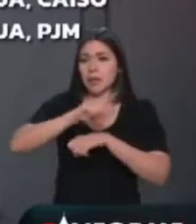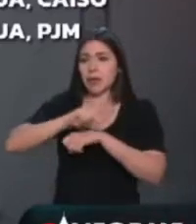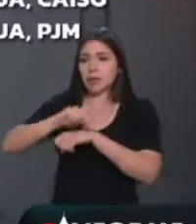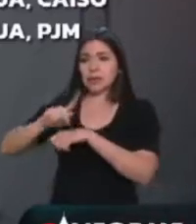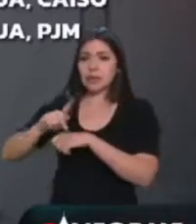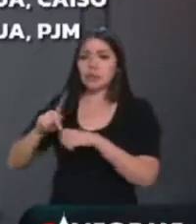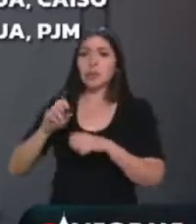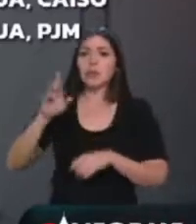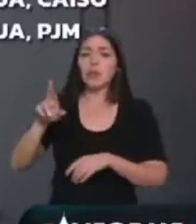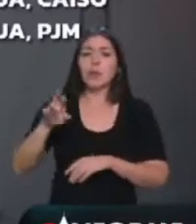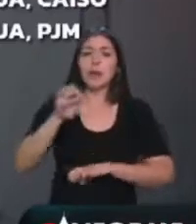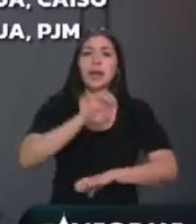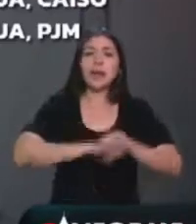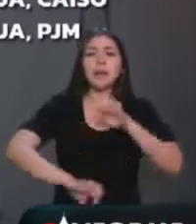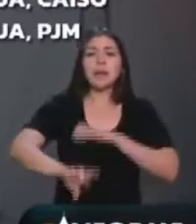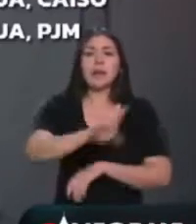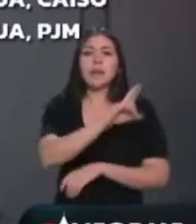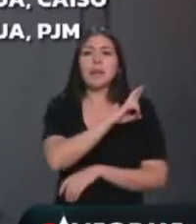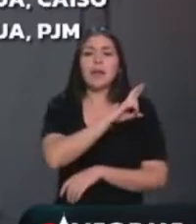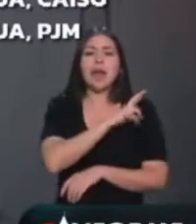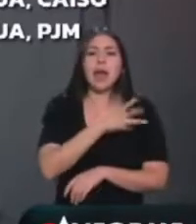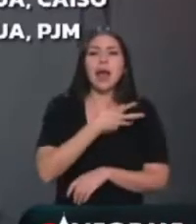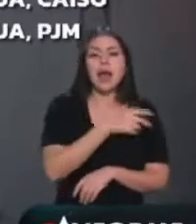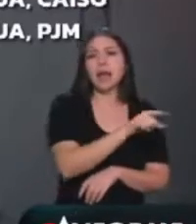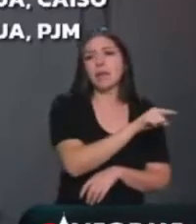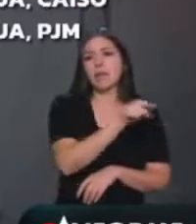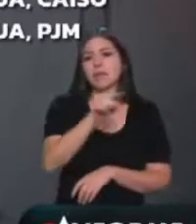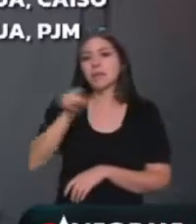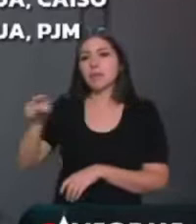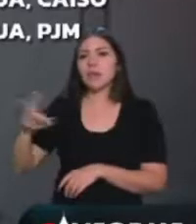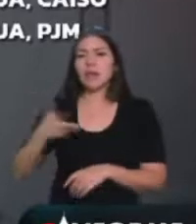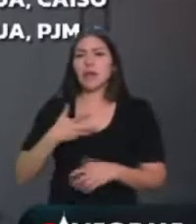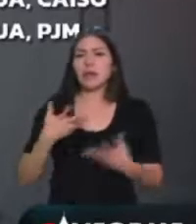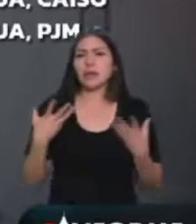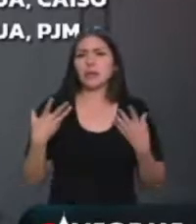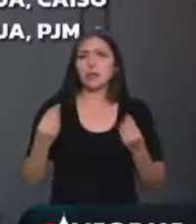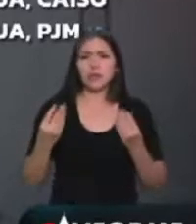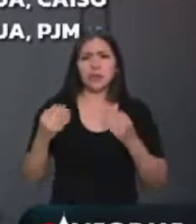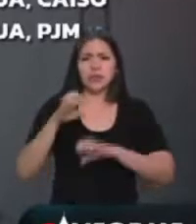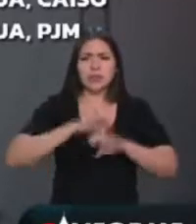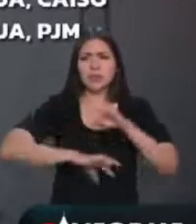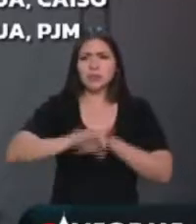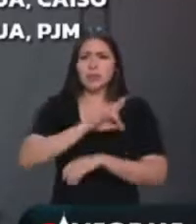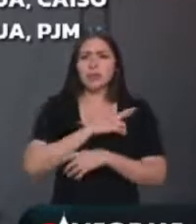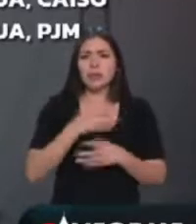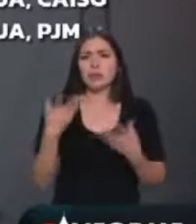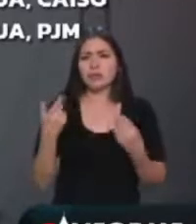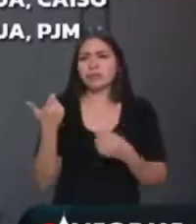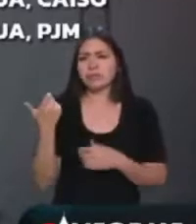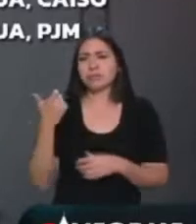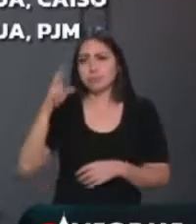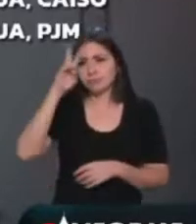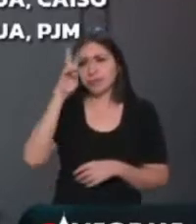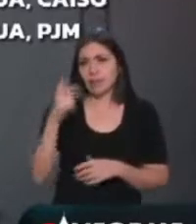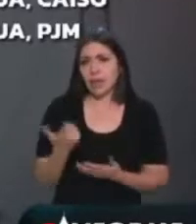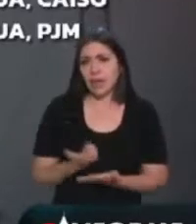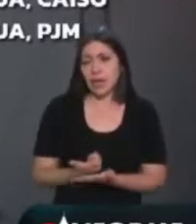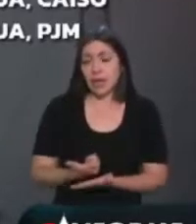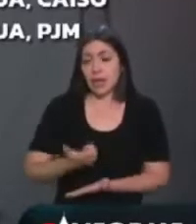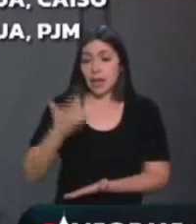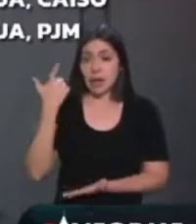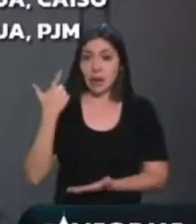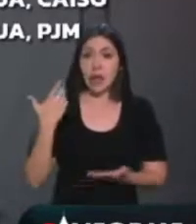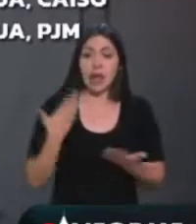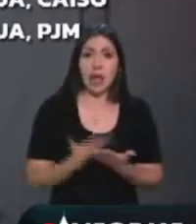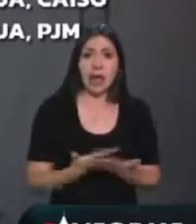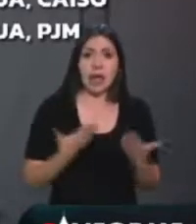sector privado, que tiene a poblaciones enteras como mercados cautivos a precios absolutamente discrecionales, una condición que hasta ahora